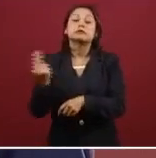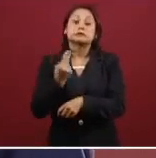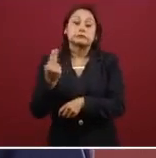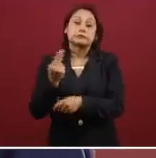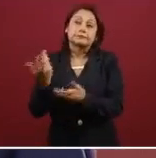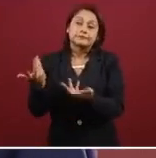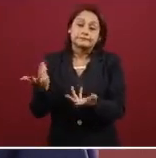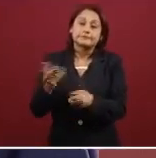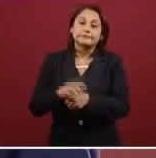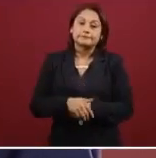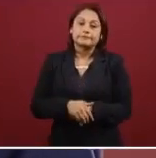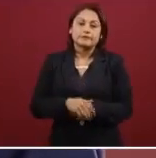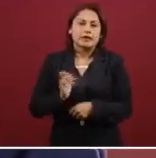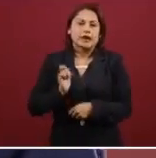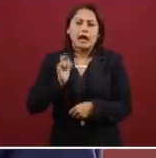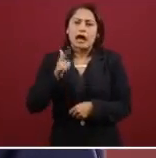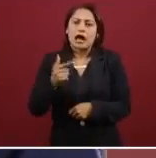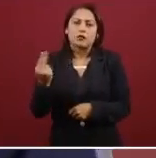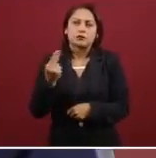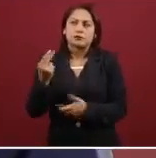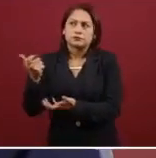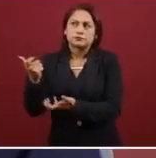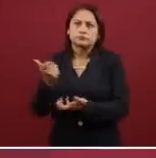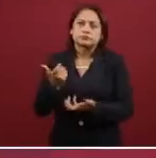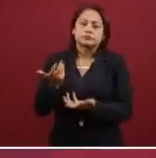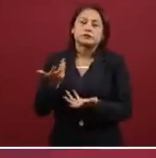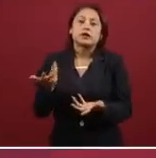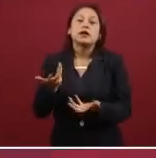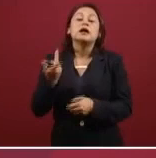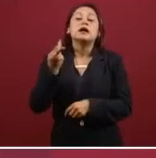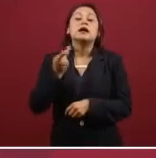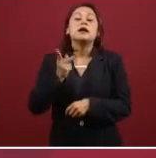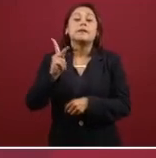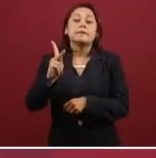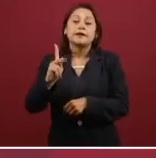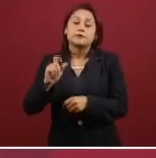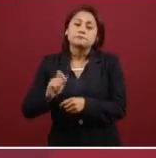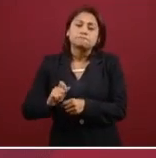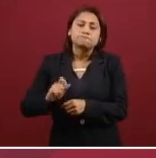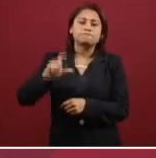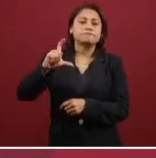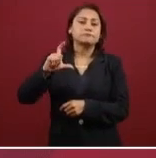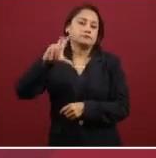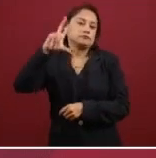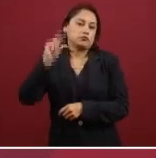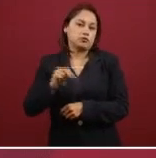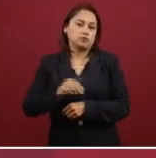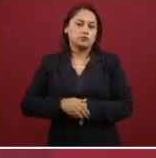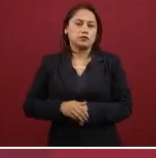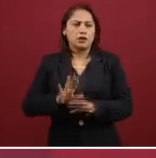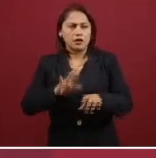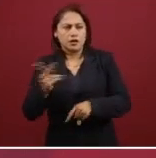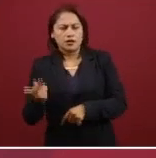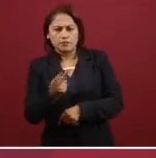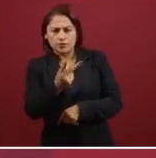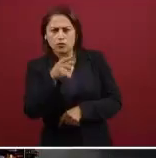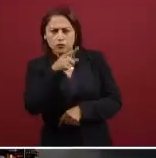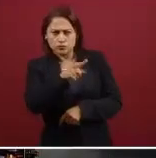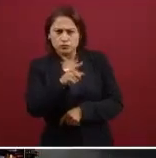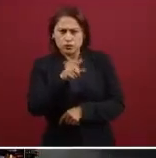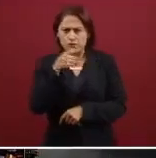algún recurso, pero no va a aumentar en términos reales. ¿Sí van a pedir